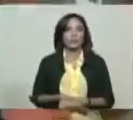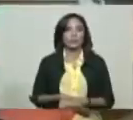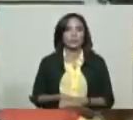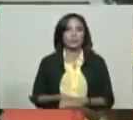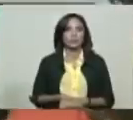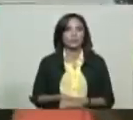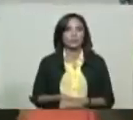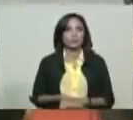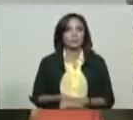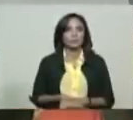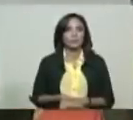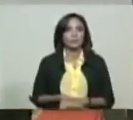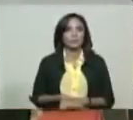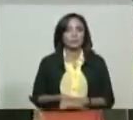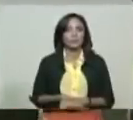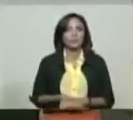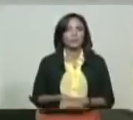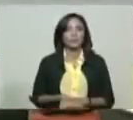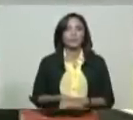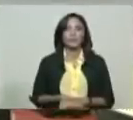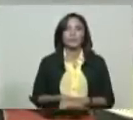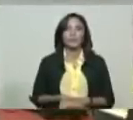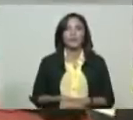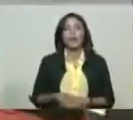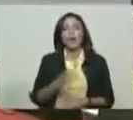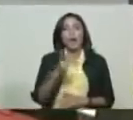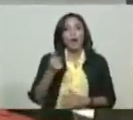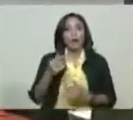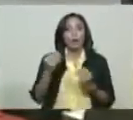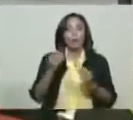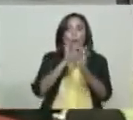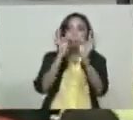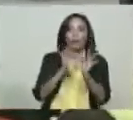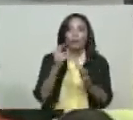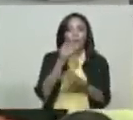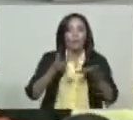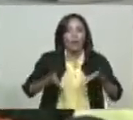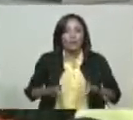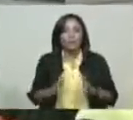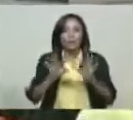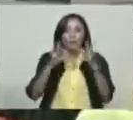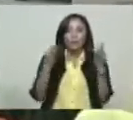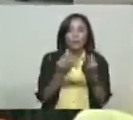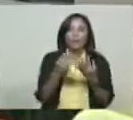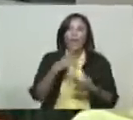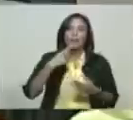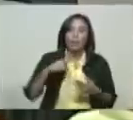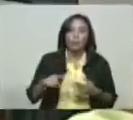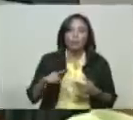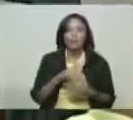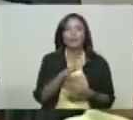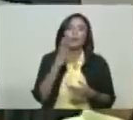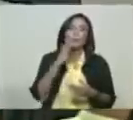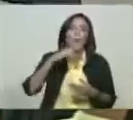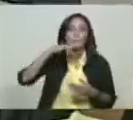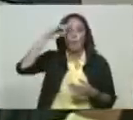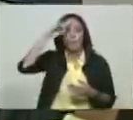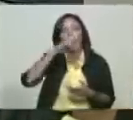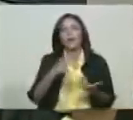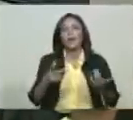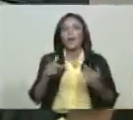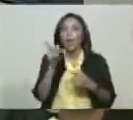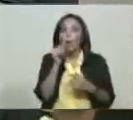Hay una tesis de que Jesucristo era druso. Igual que la familia originaria, padre y madre del compañero